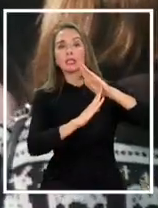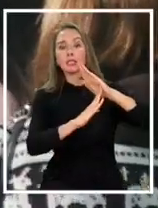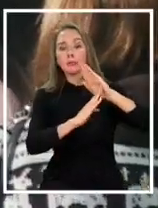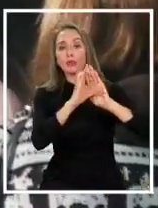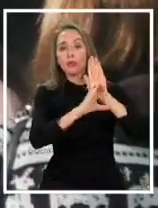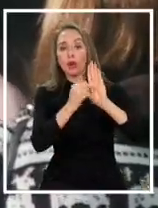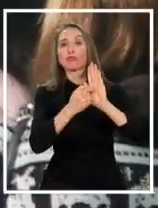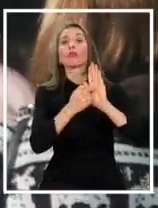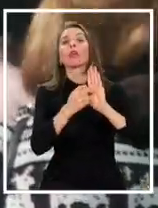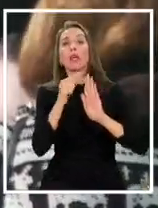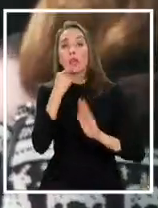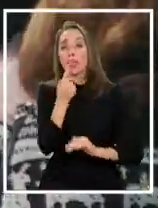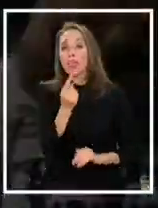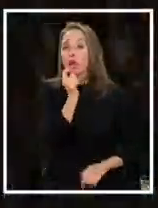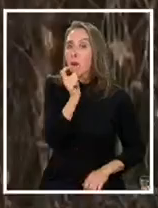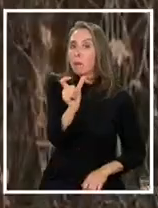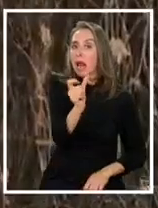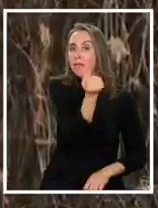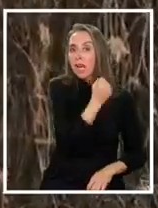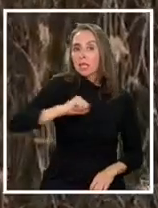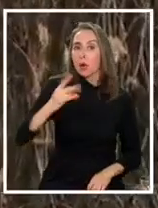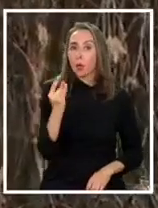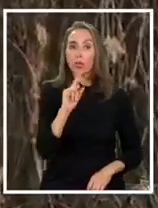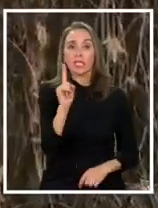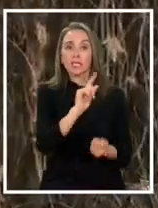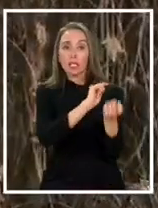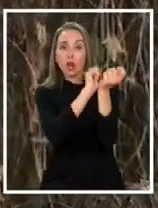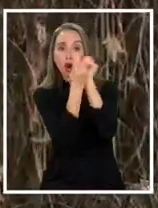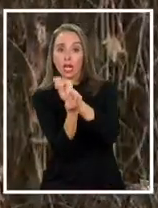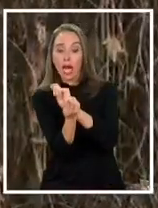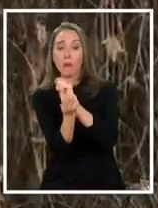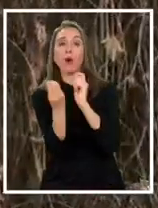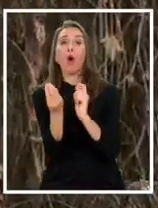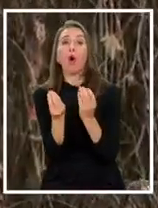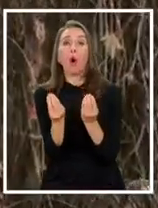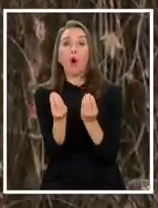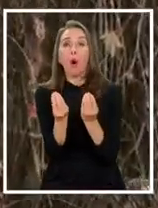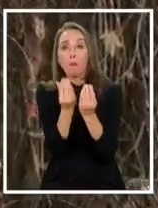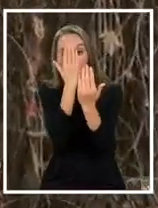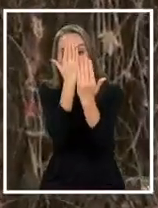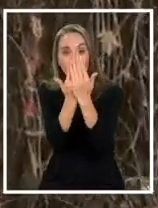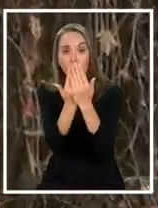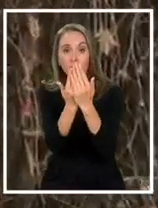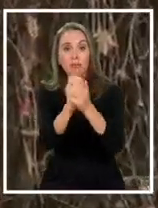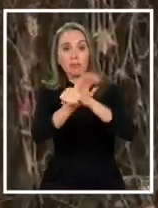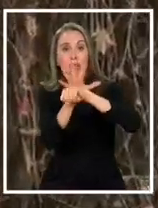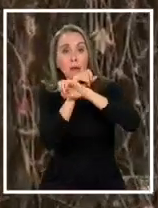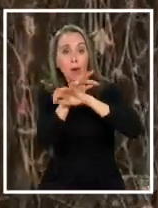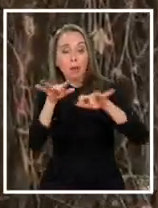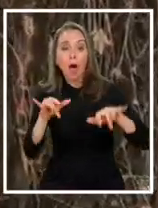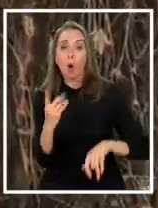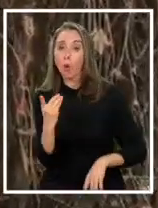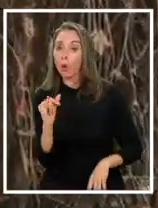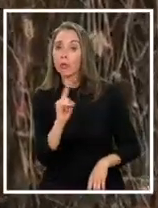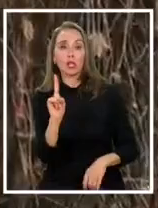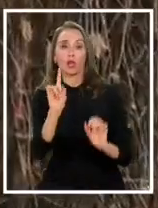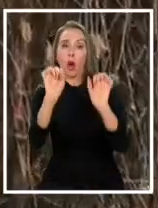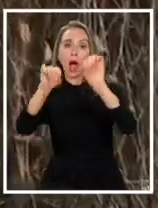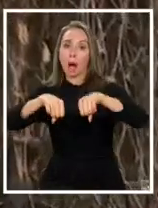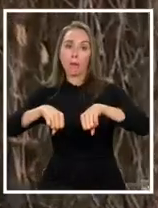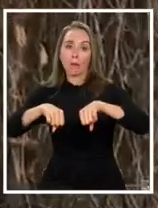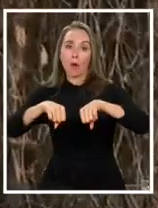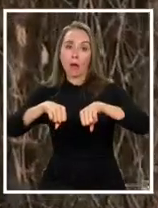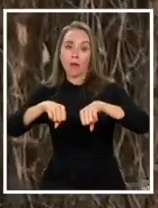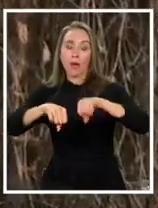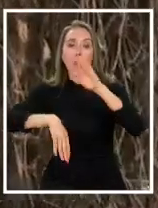de la rebelión de la UDI. Si es que no hay cambio significativo a la forma en la cual se enfrenta la pandemia, desde la UDI no vamos a aprobar en